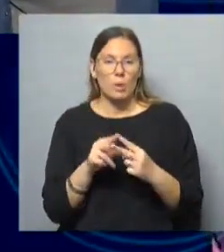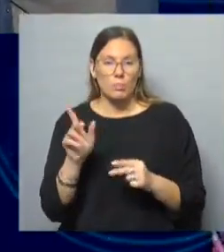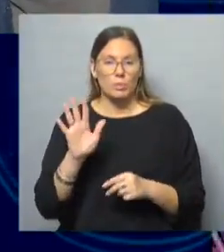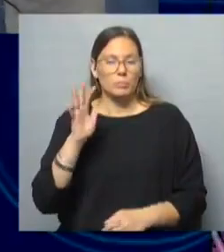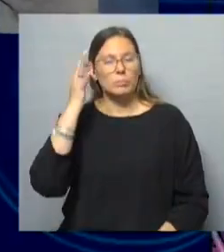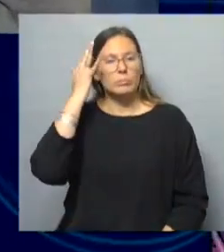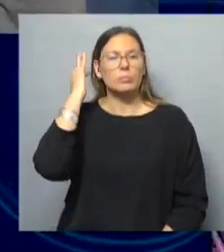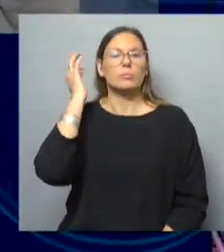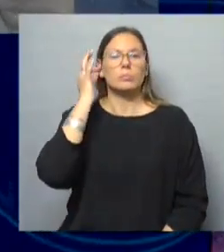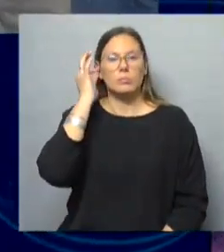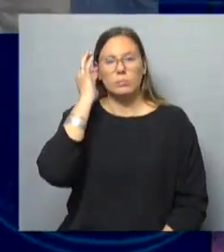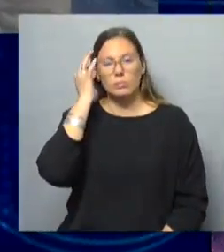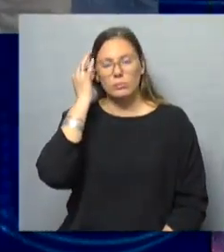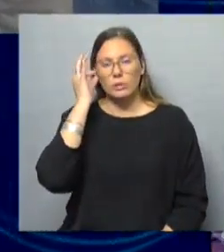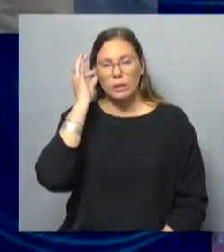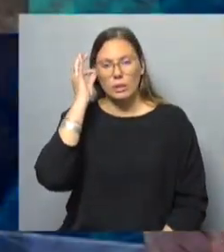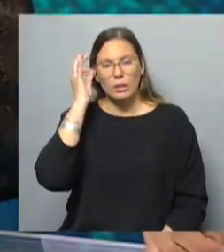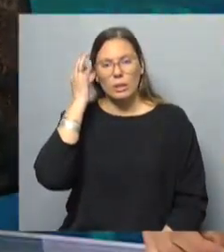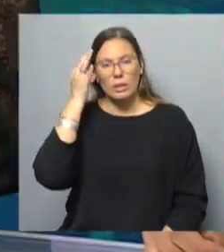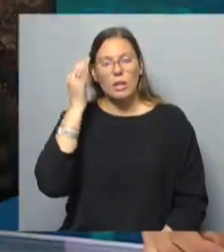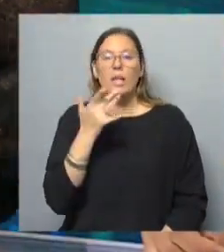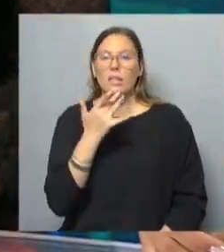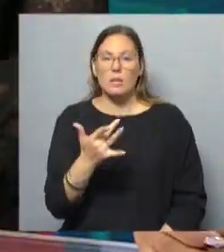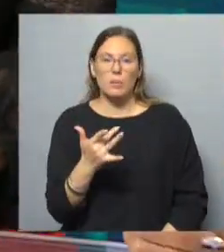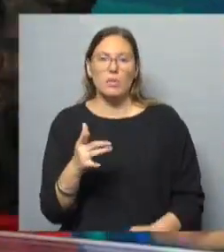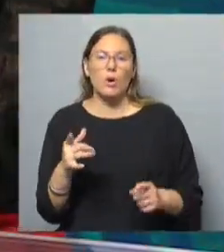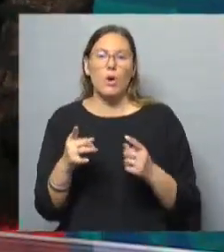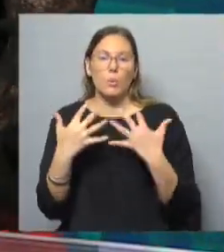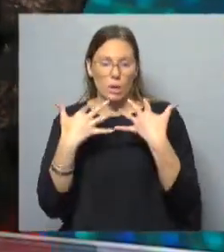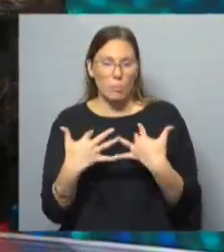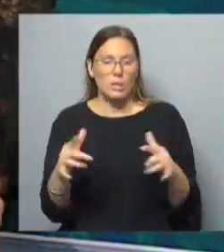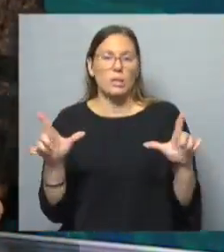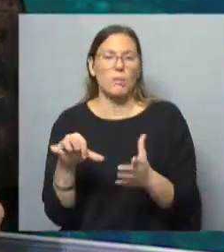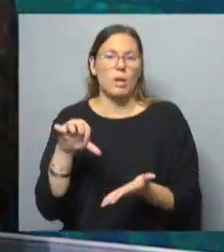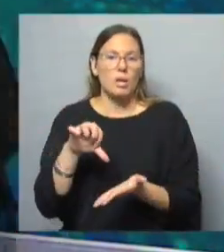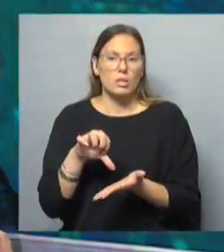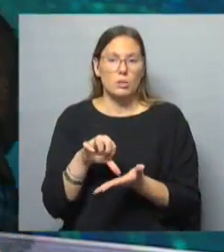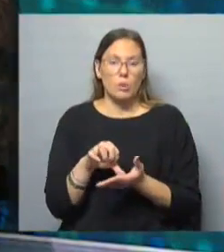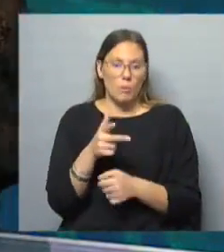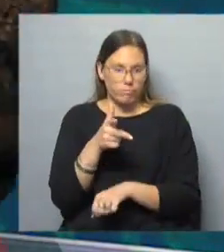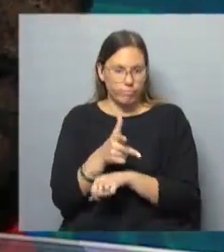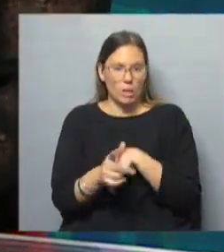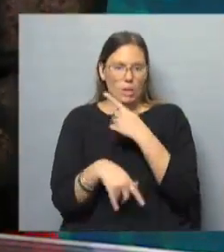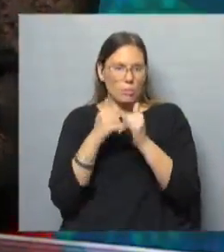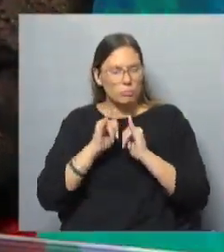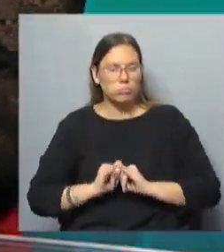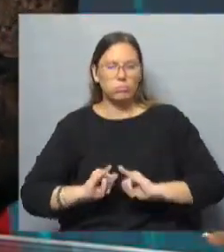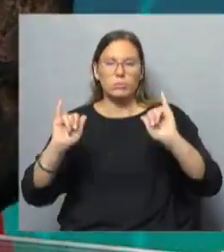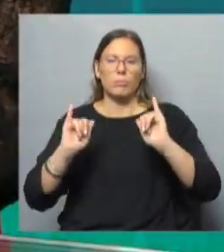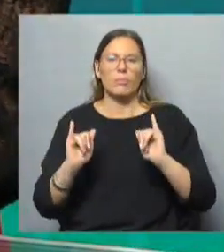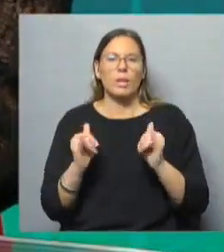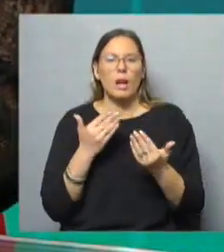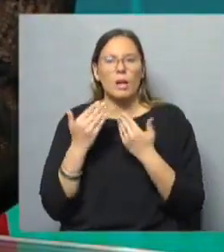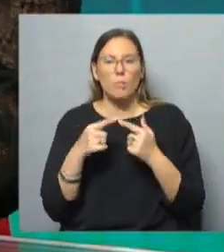chau. Gracias, Lu. Un espectáculo aparte que TV Ciudad va a estar registrando y lo van a pasar, así que buenísimo. Hermoso. Y si hablamos